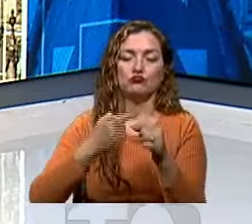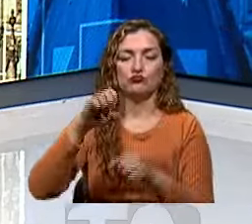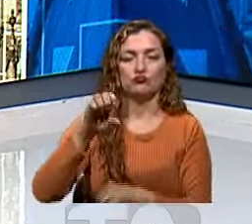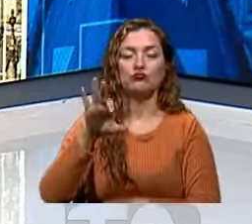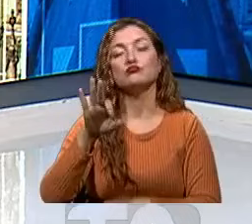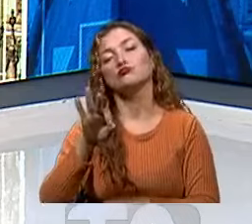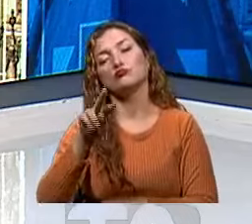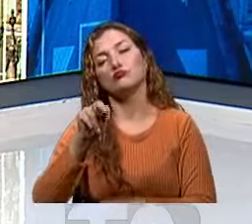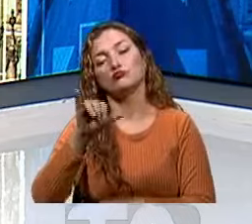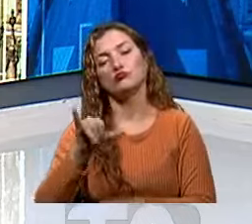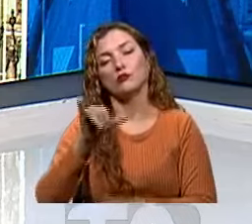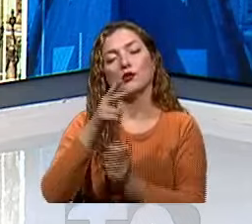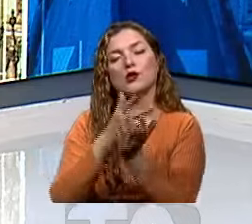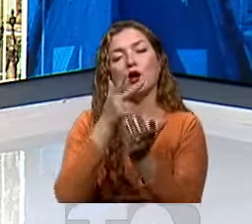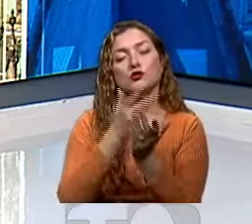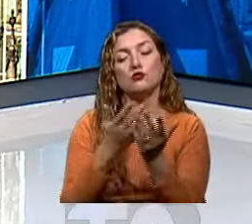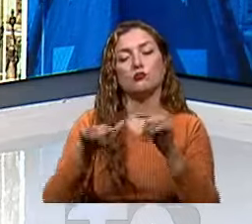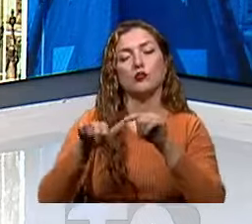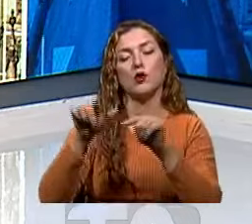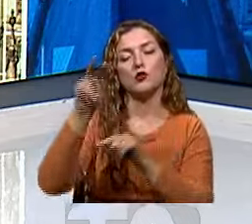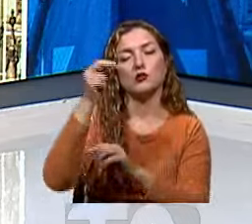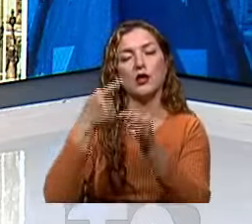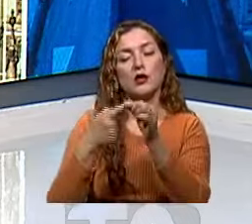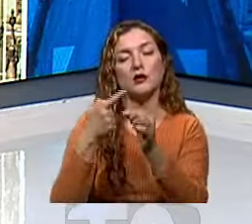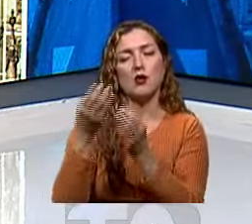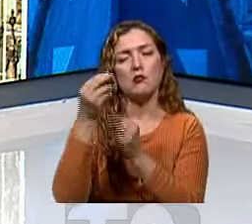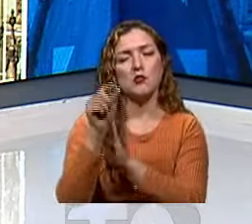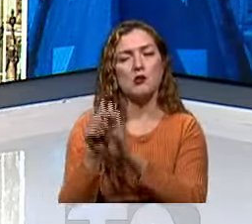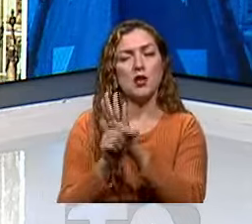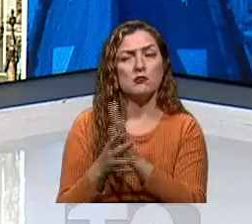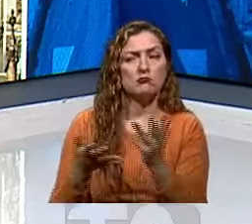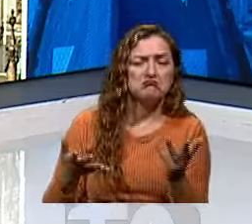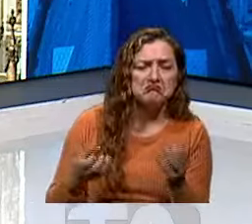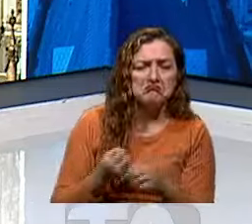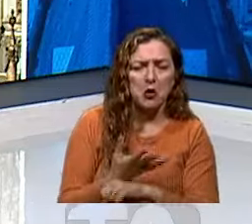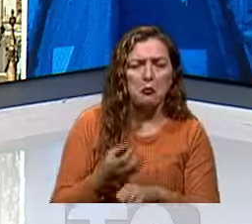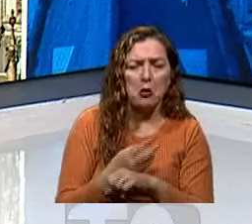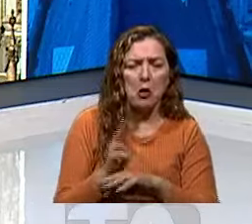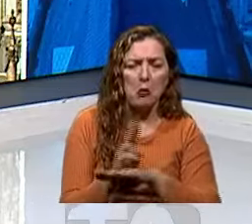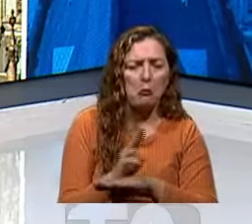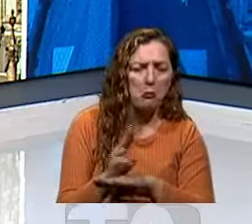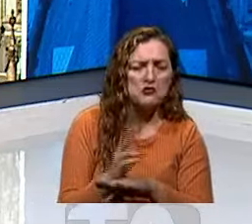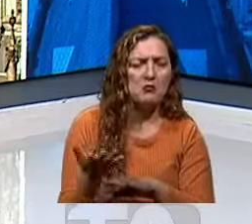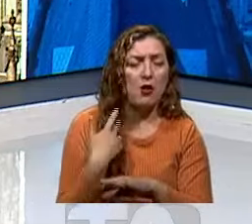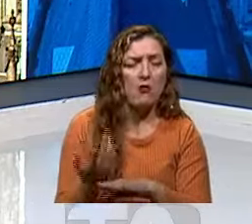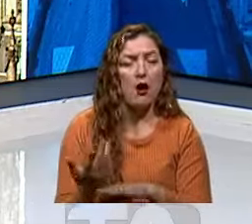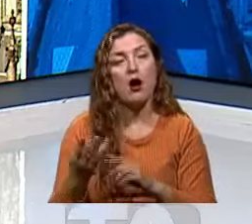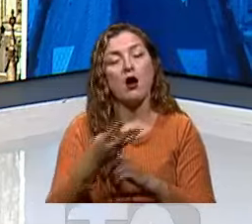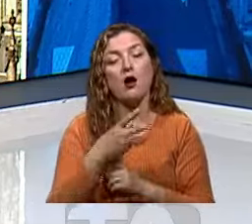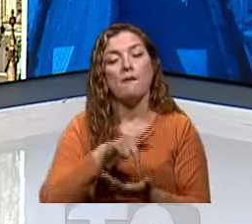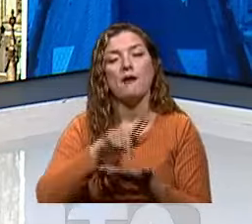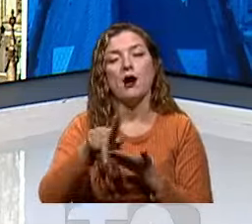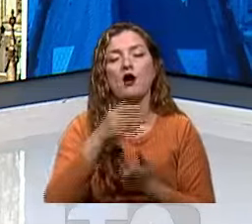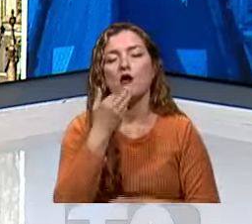La Carolina, esto es en el norte de la ciudad, para contarnos algunos tips para utilizar los medios digitales de pago.